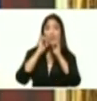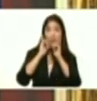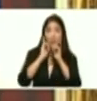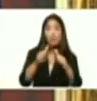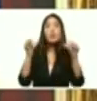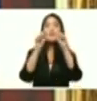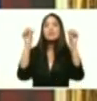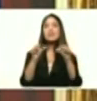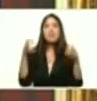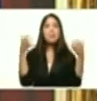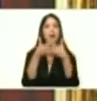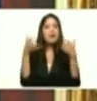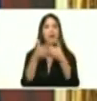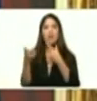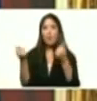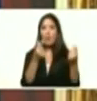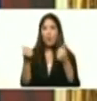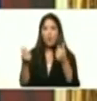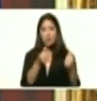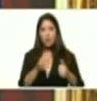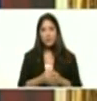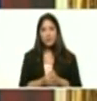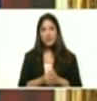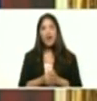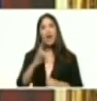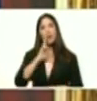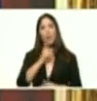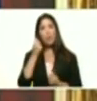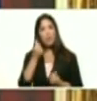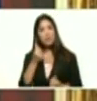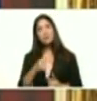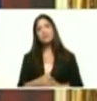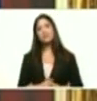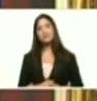un sistema, de guerra económica, a la moneda, externa,